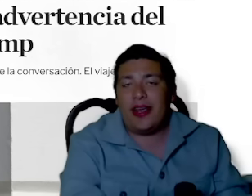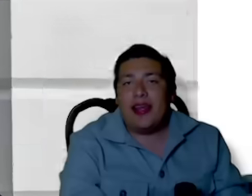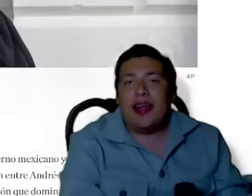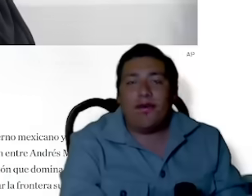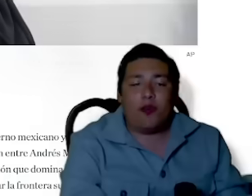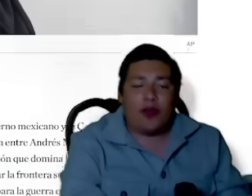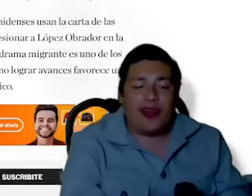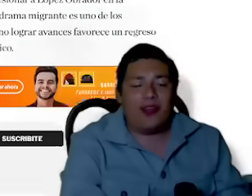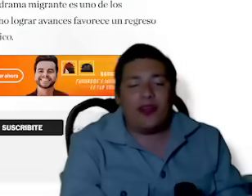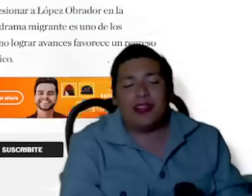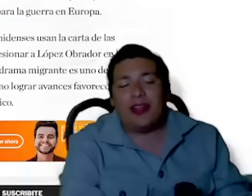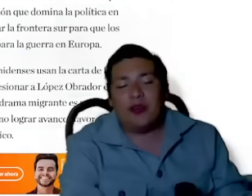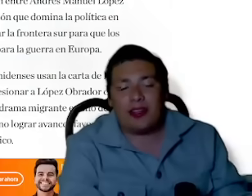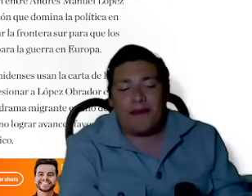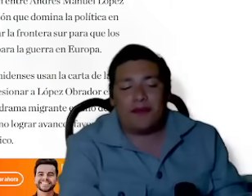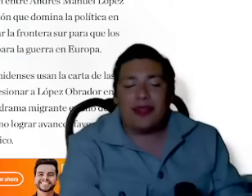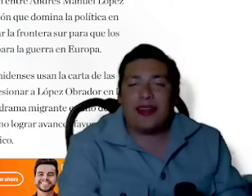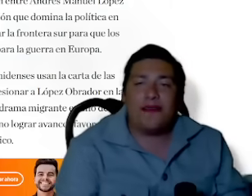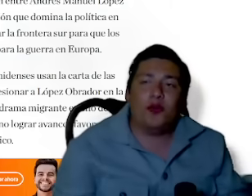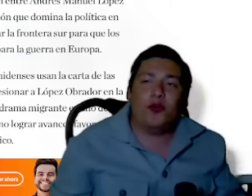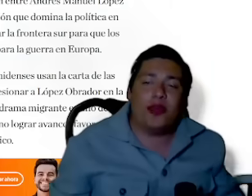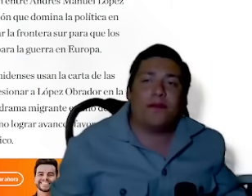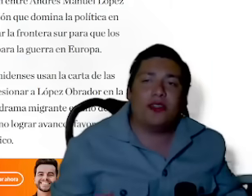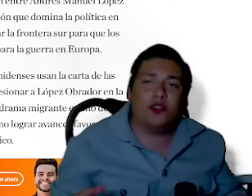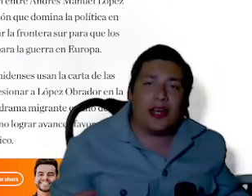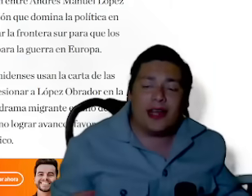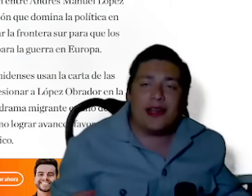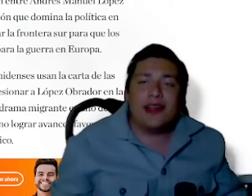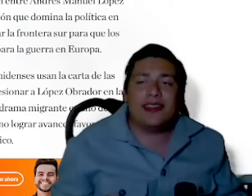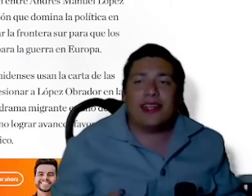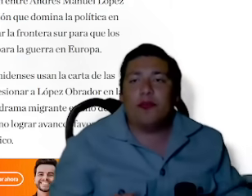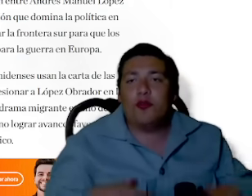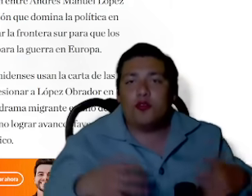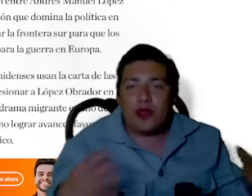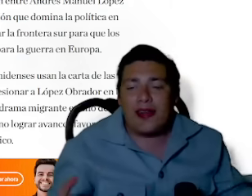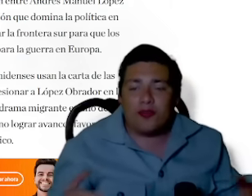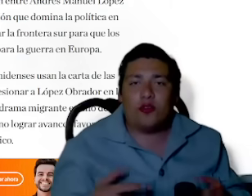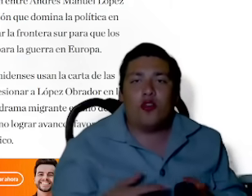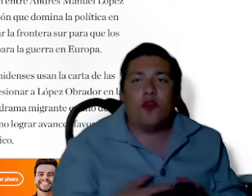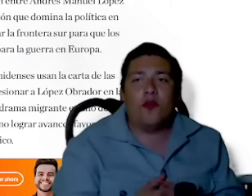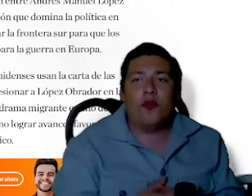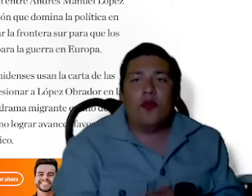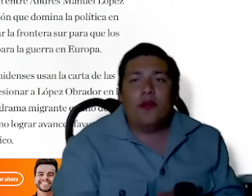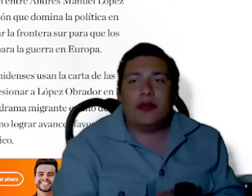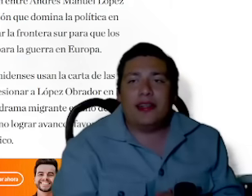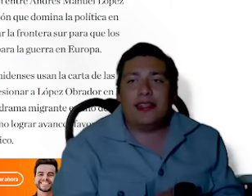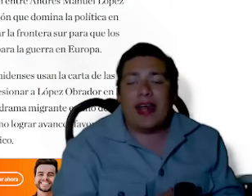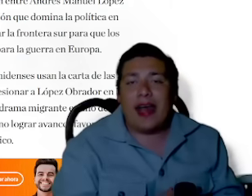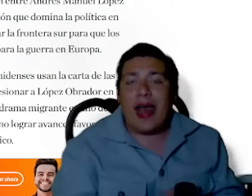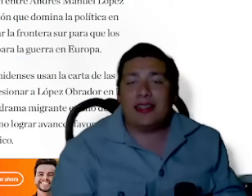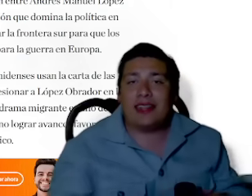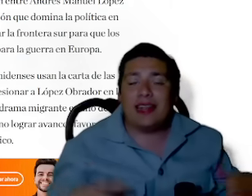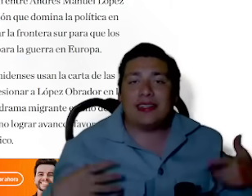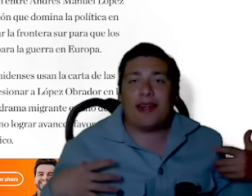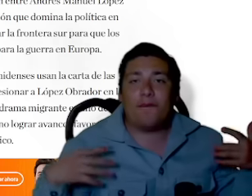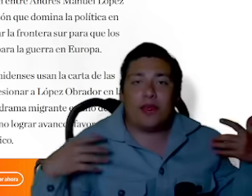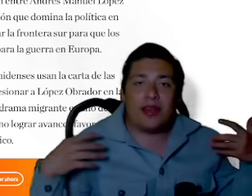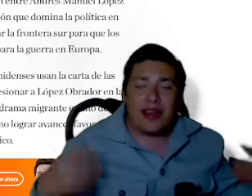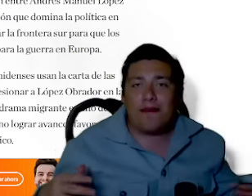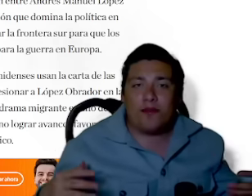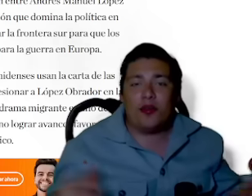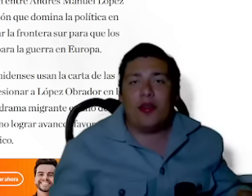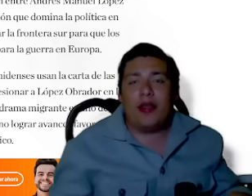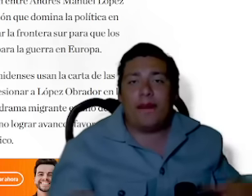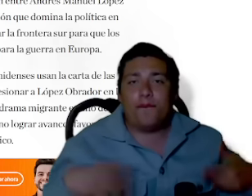estadounidense y por ello Es que lo están tratando de presionar estamos viendo como pues ya hasta le